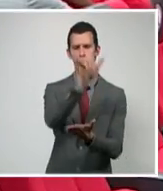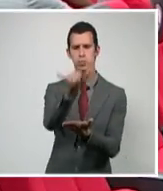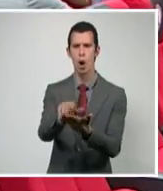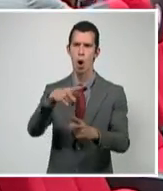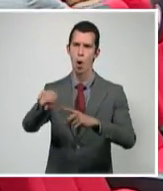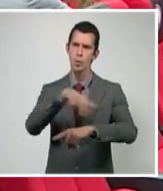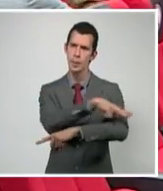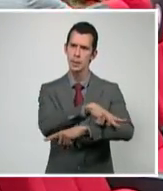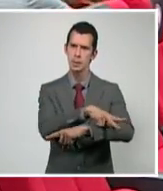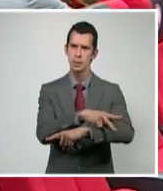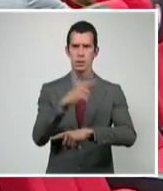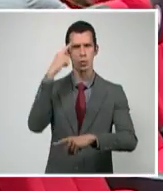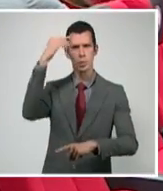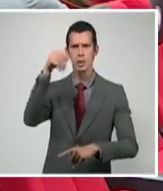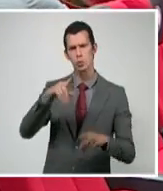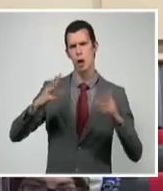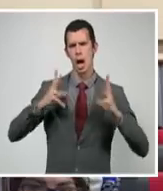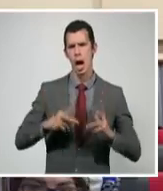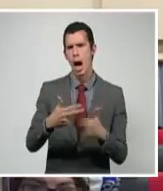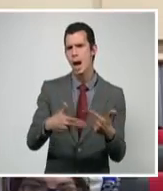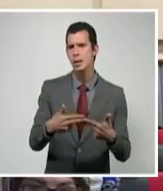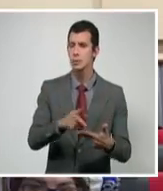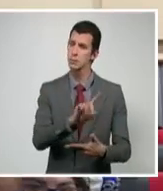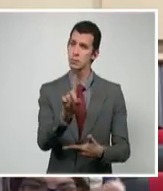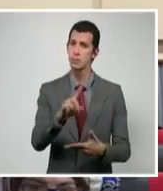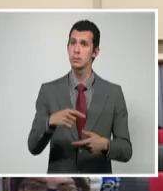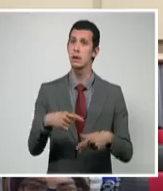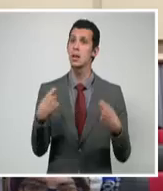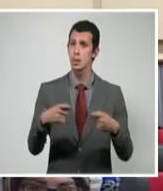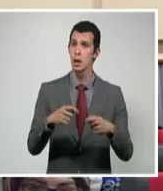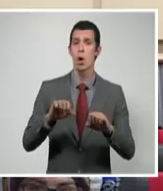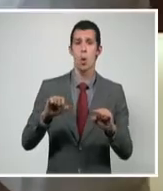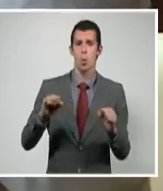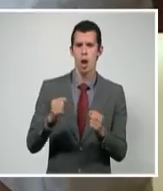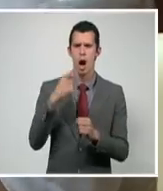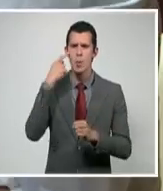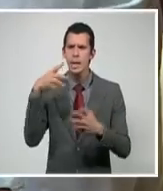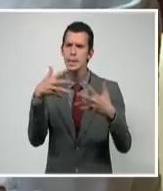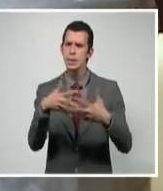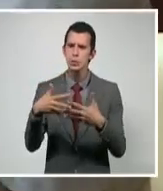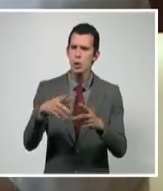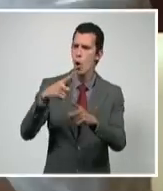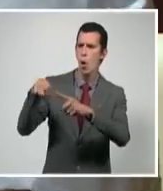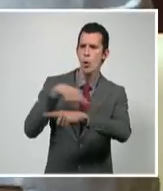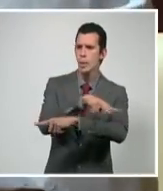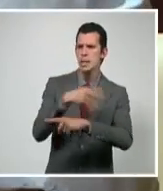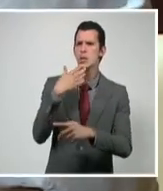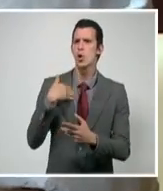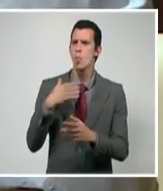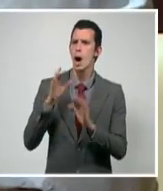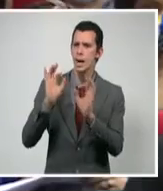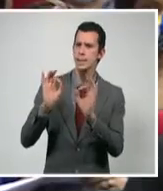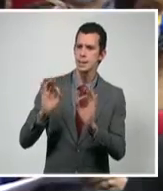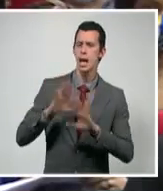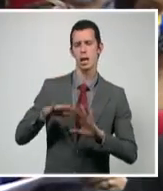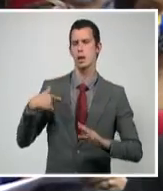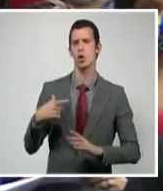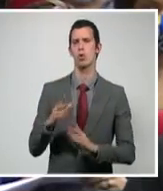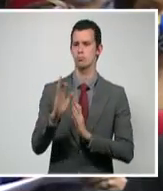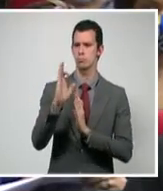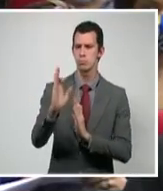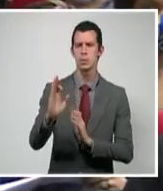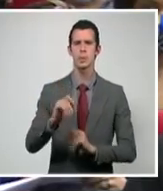Debates como los del 5 de diciembre de 2020 dieron continuidad a los diálogos iniciados el 27 de noviembre bajo